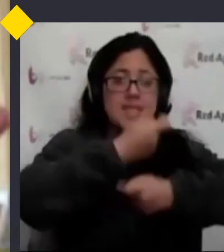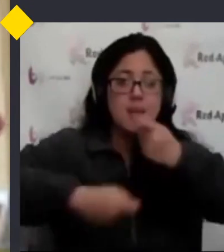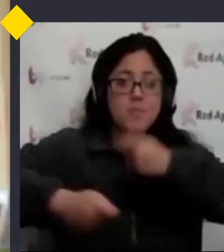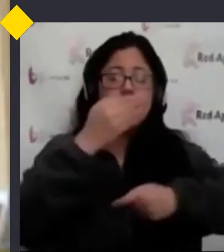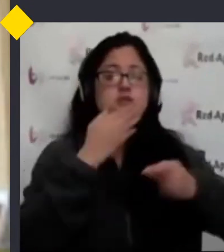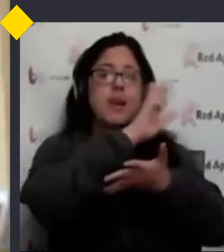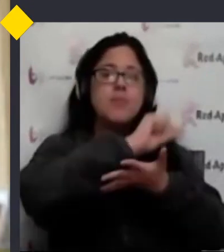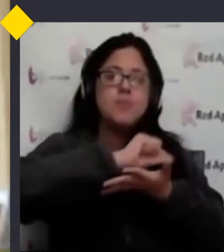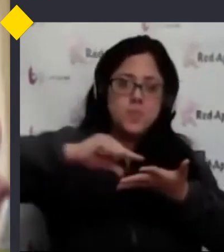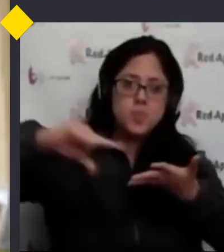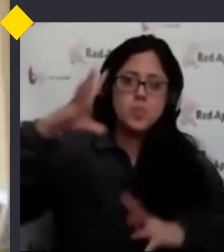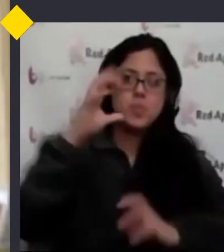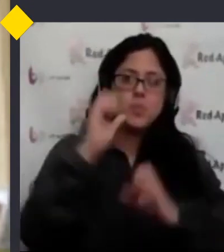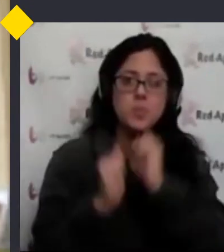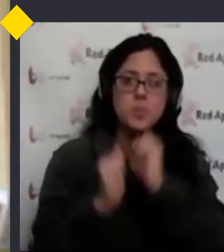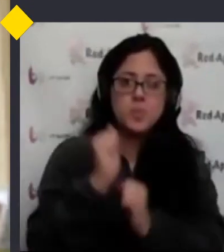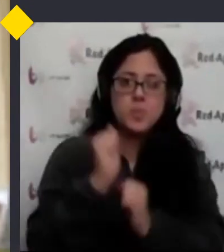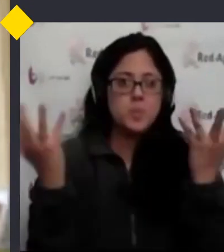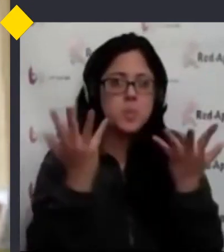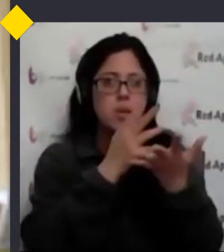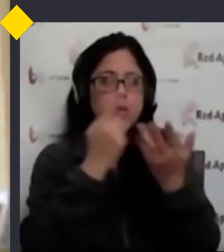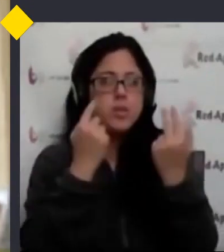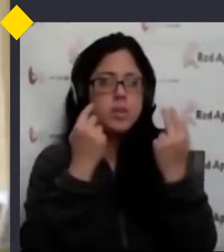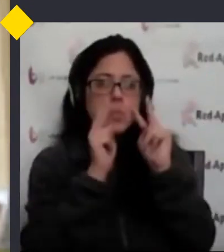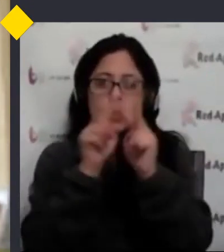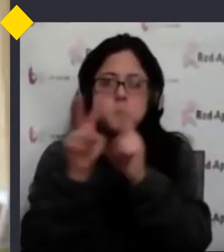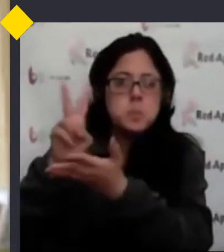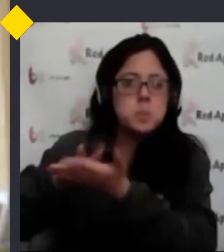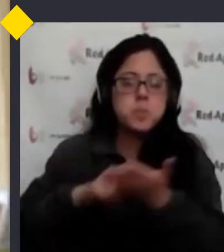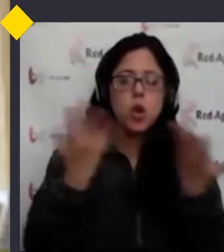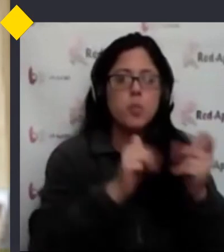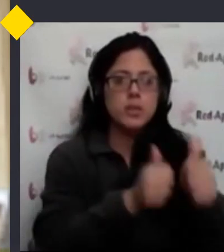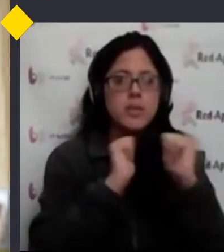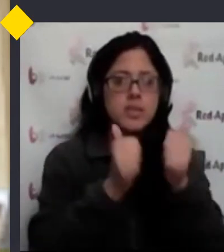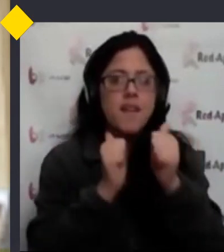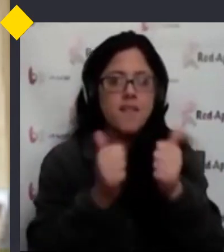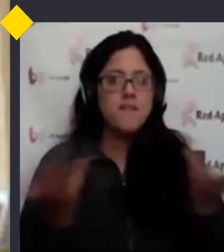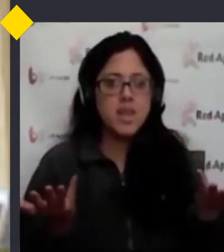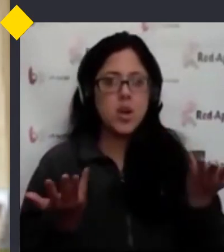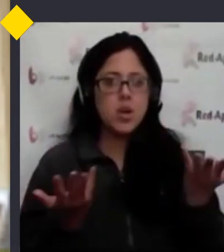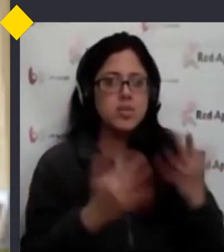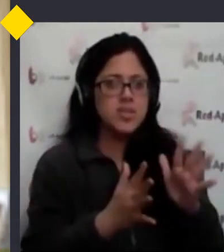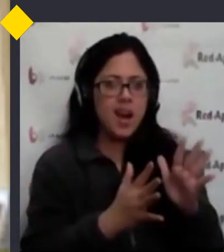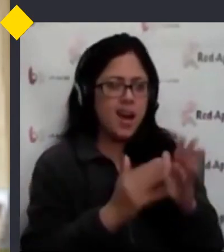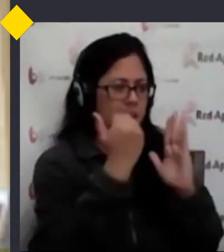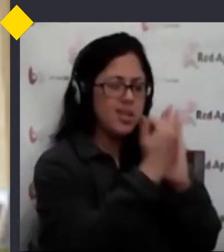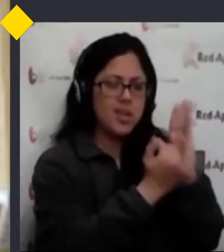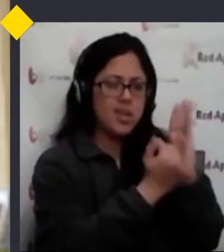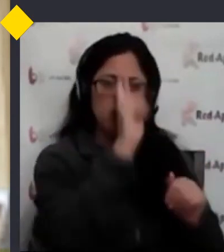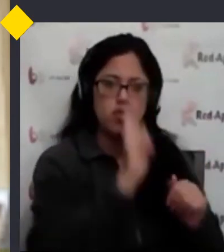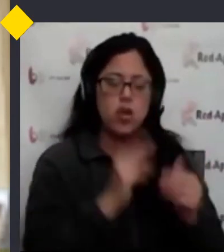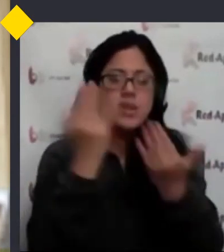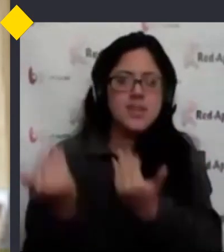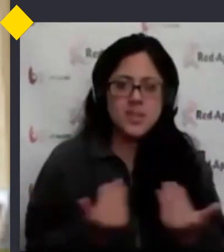de la empresa, de cómo realmente tenemos estas distintas visiones, cómo desafiamos los status quo, es algo que cada vez va a ser más necesario y